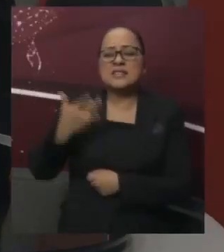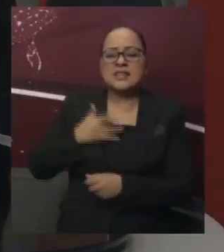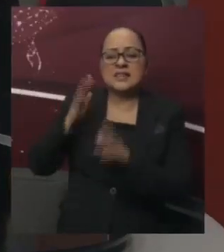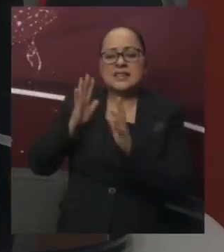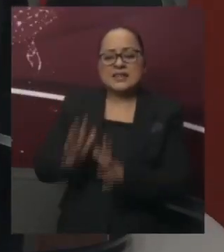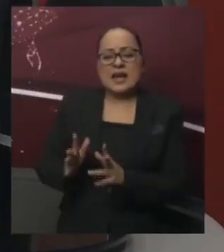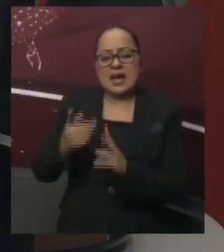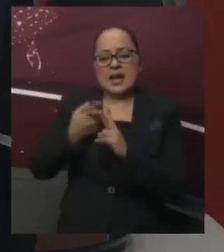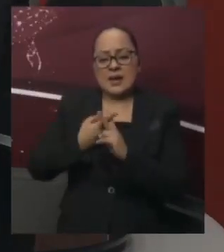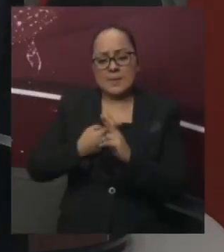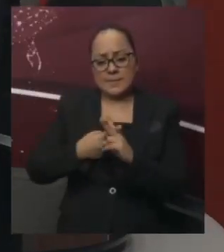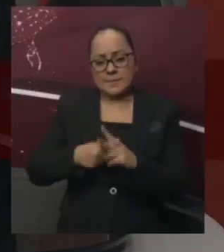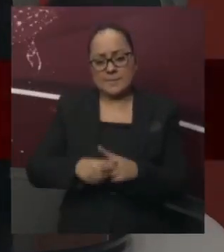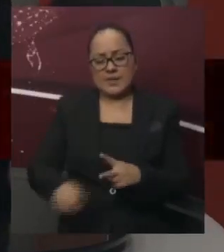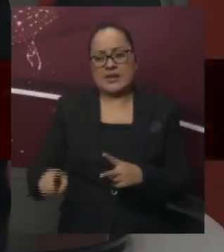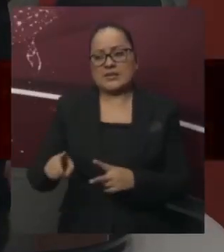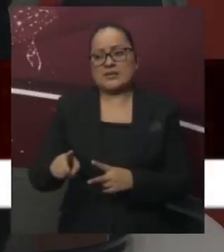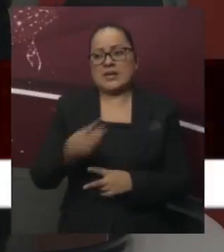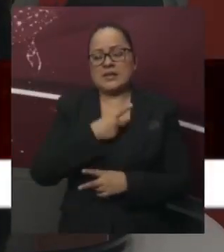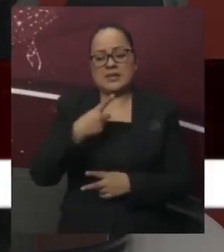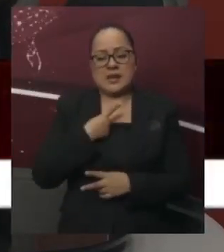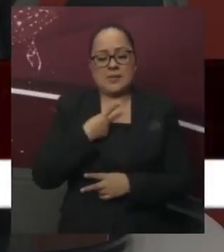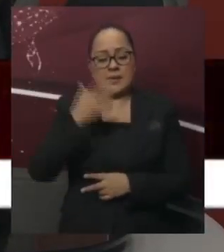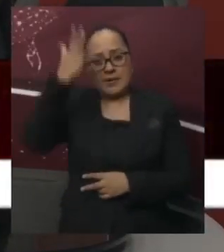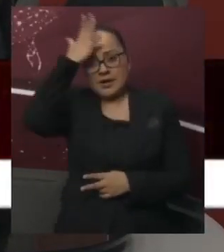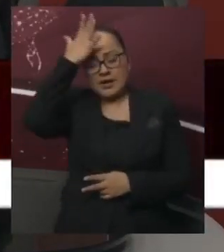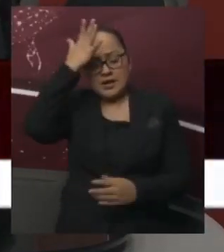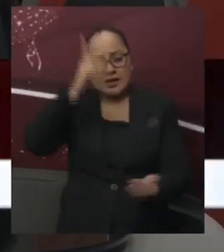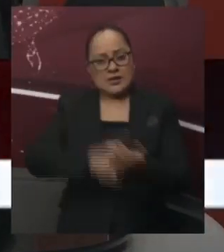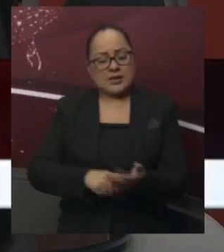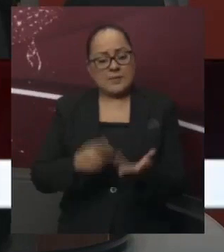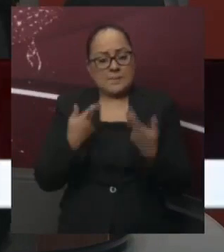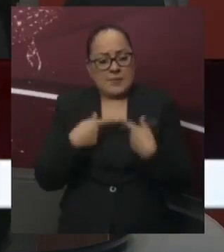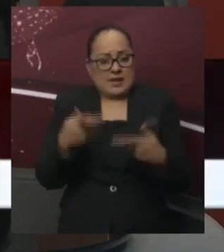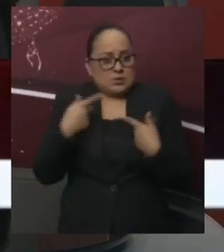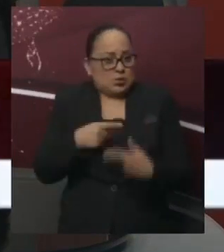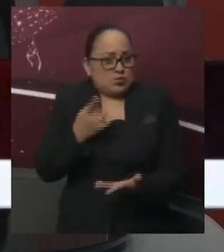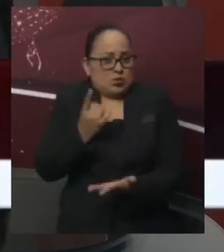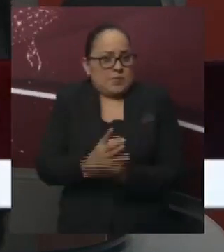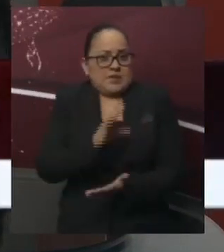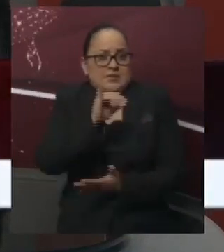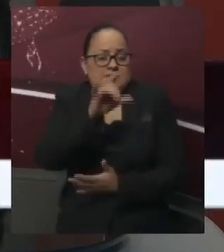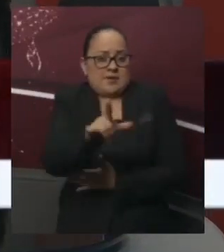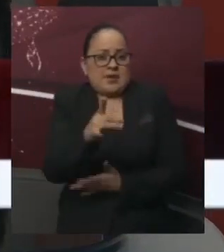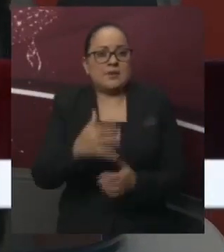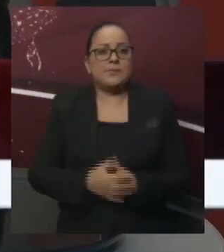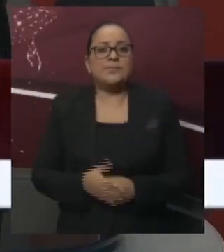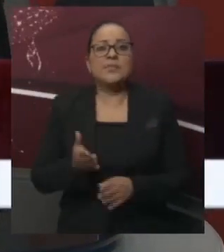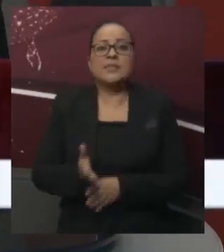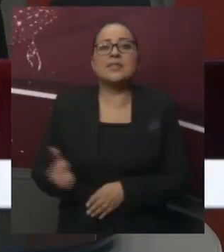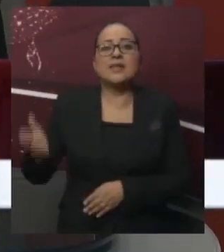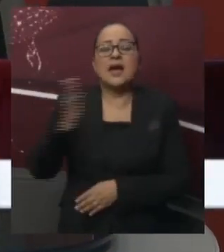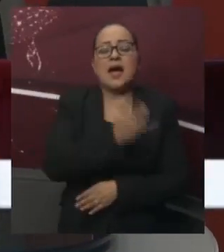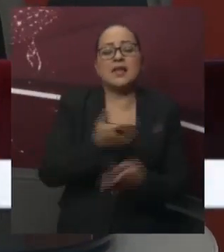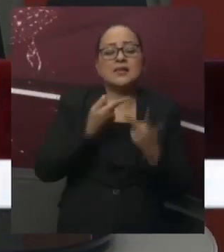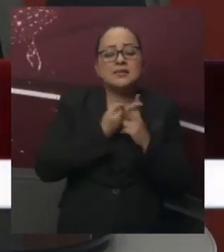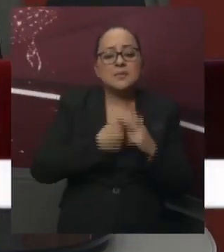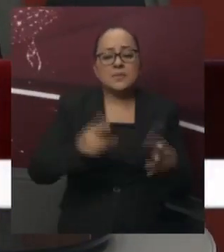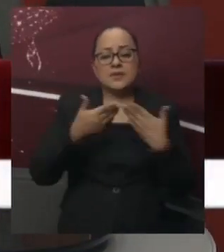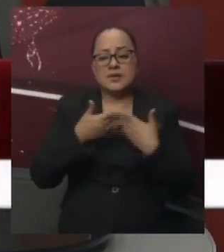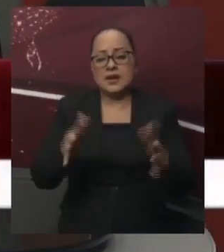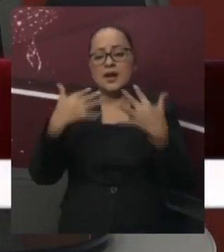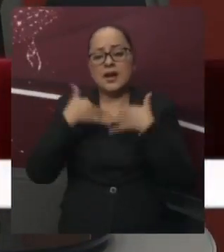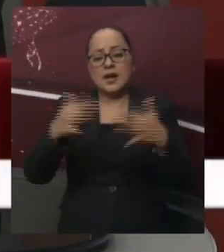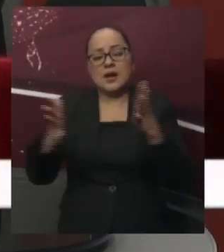el mando, exigen que sea un mando civil. Y Laxman, desde que estaban estos debates, este parlamento abierto de la aprobación